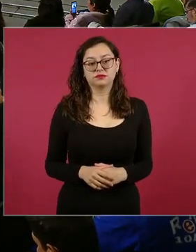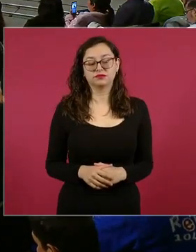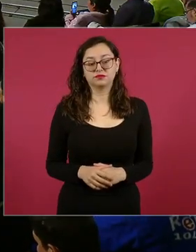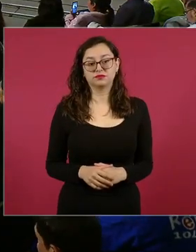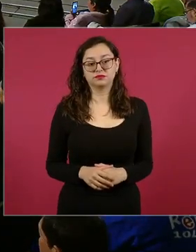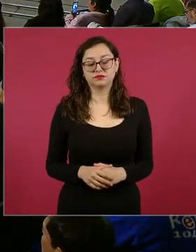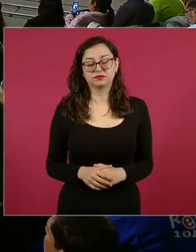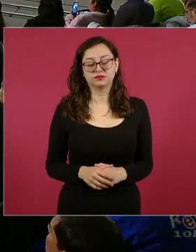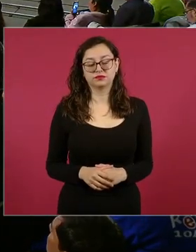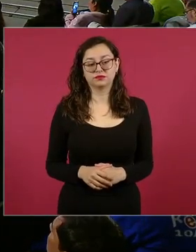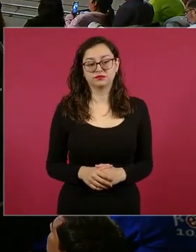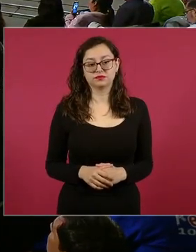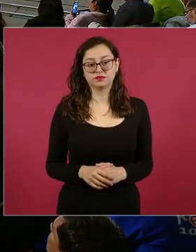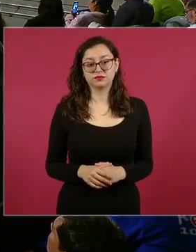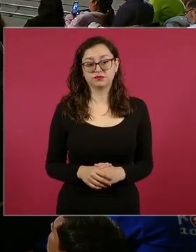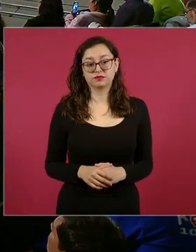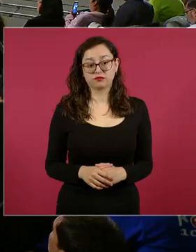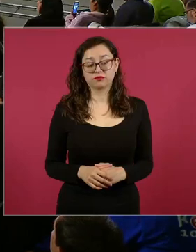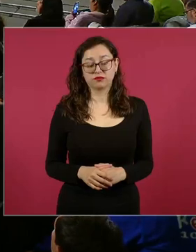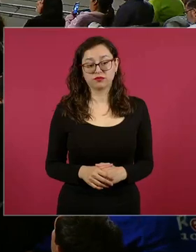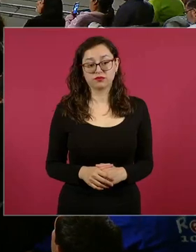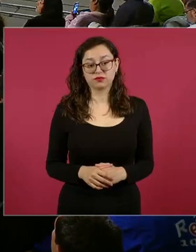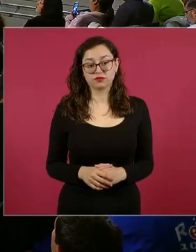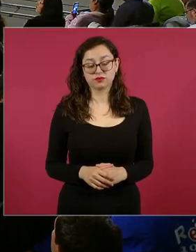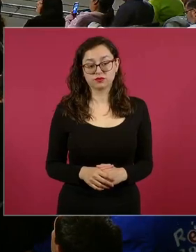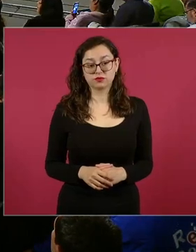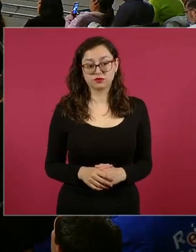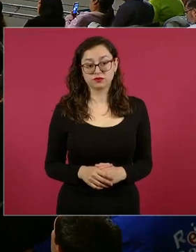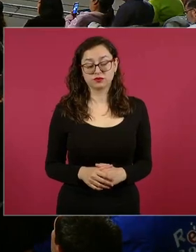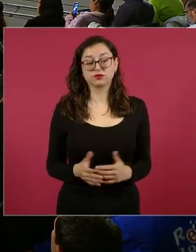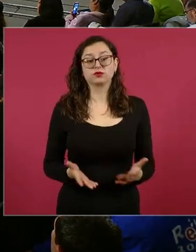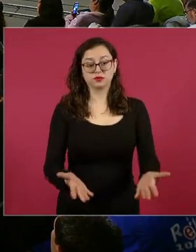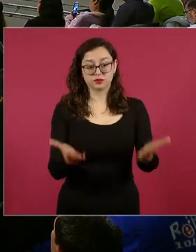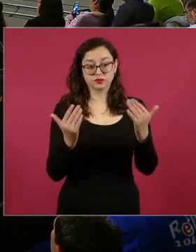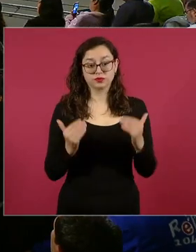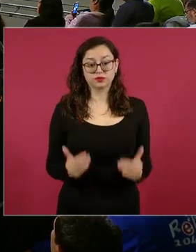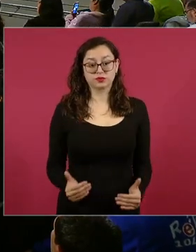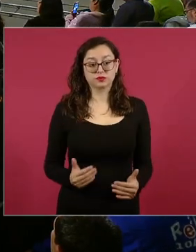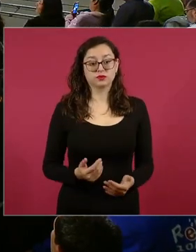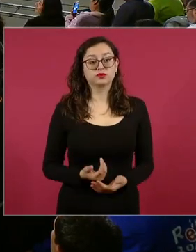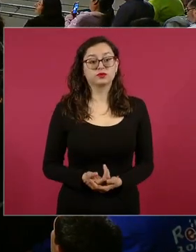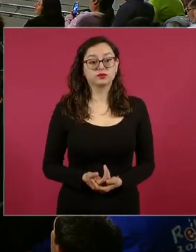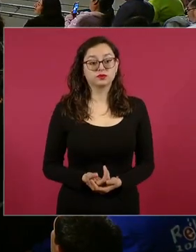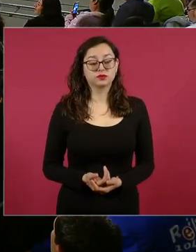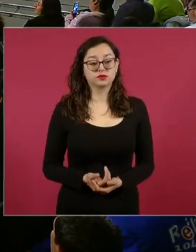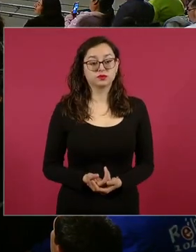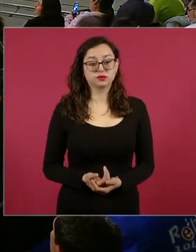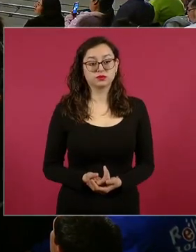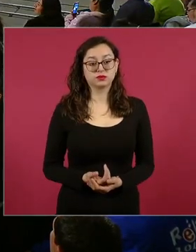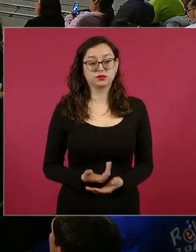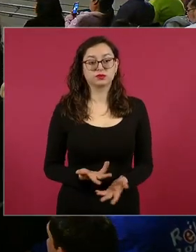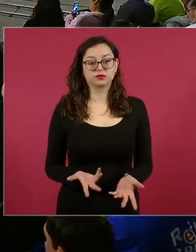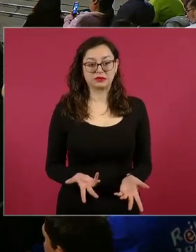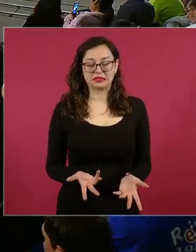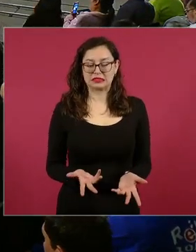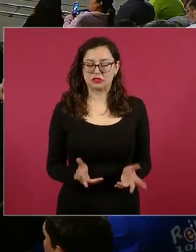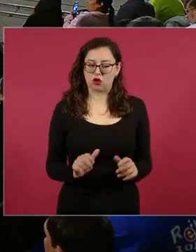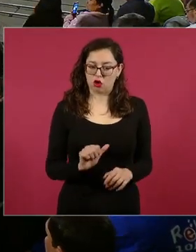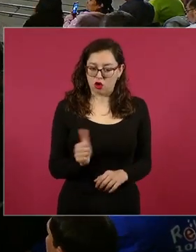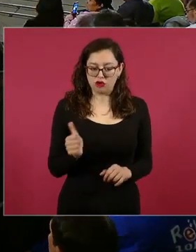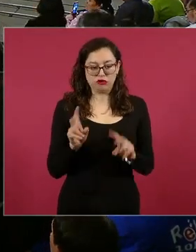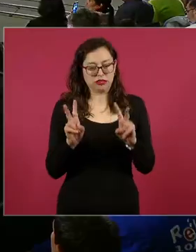la reducción de los feminicidios. Adelante. Esto también es muy